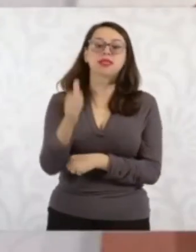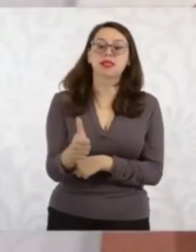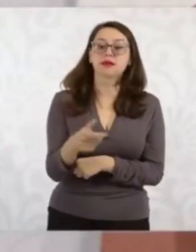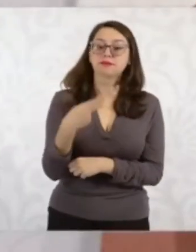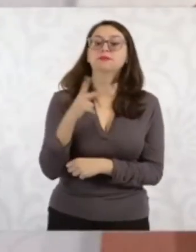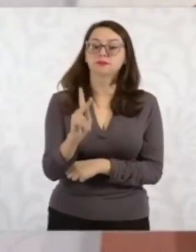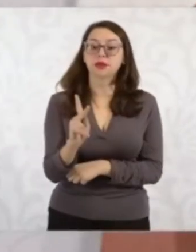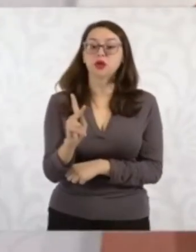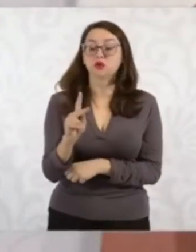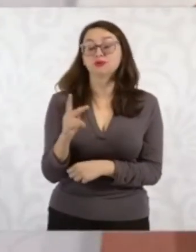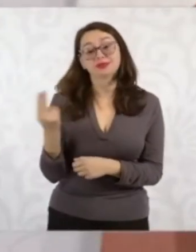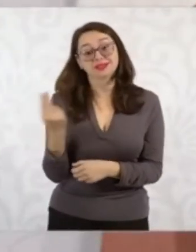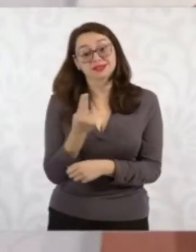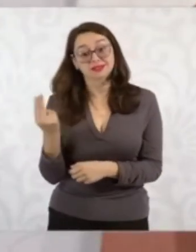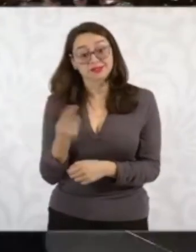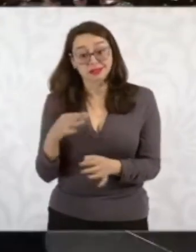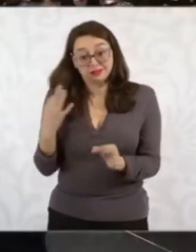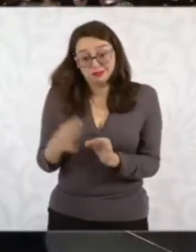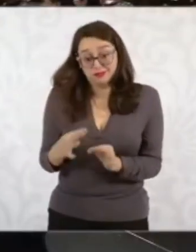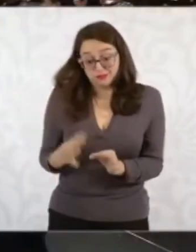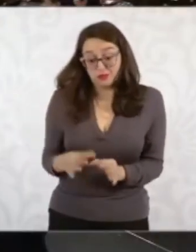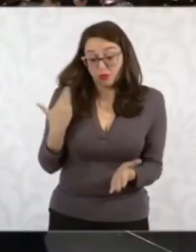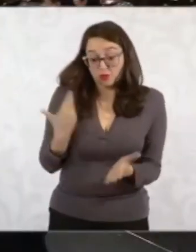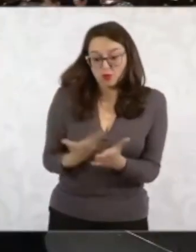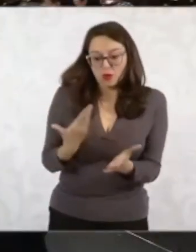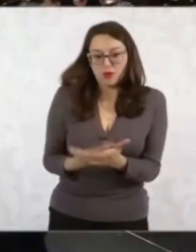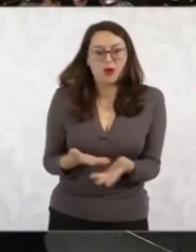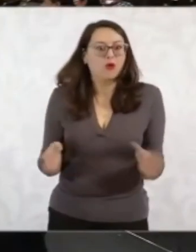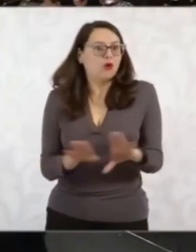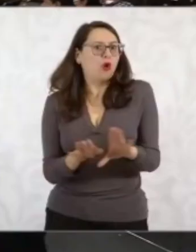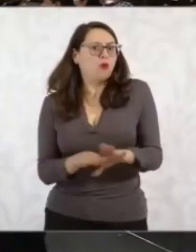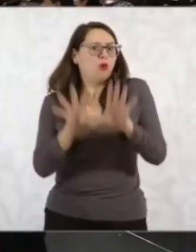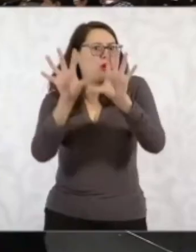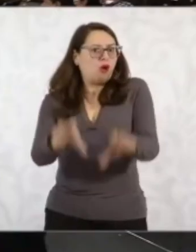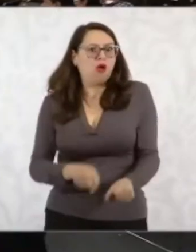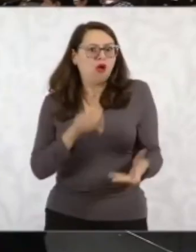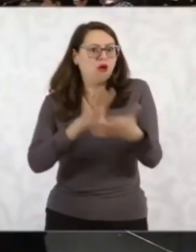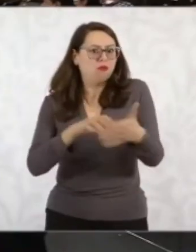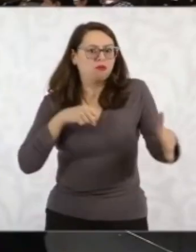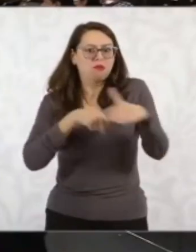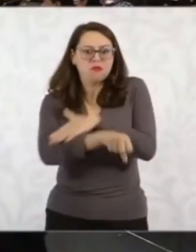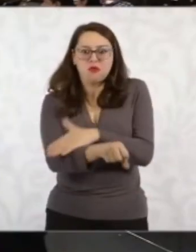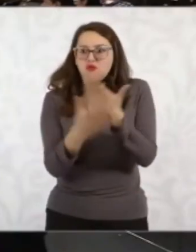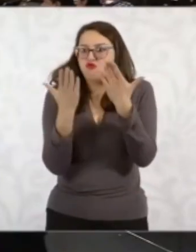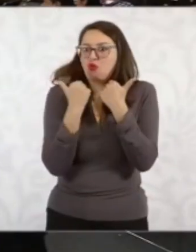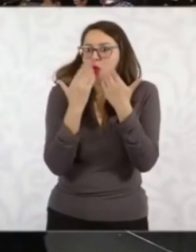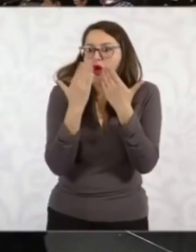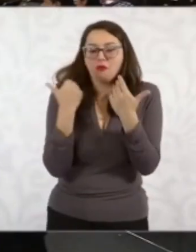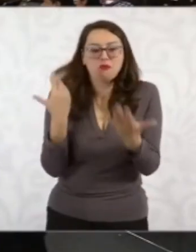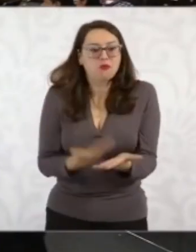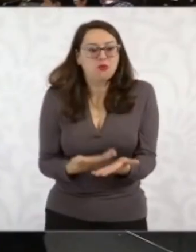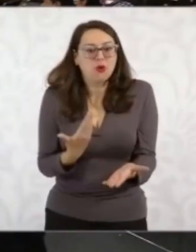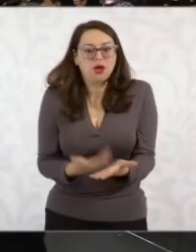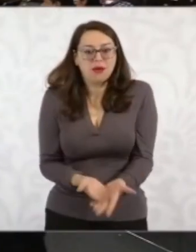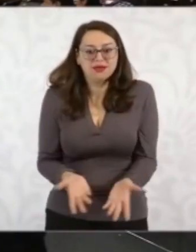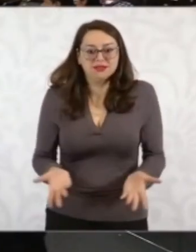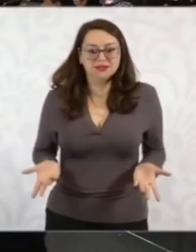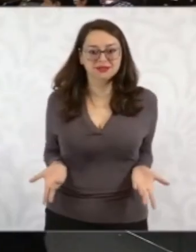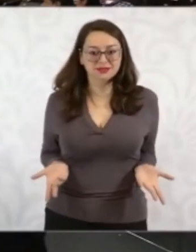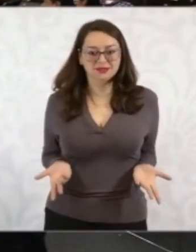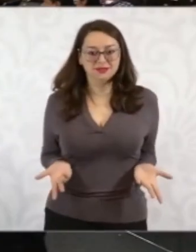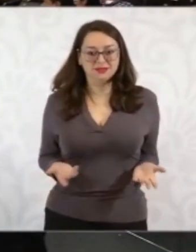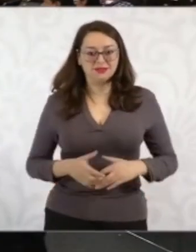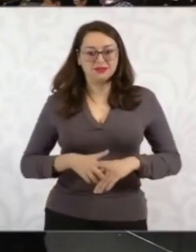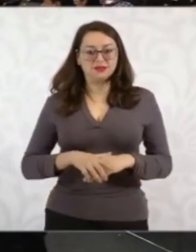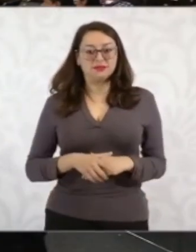haber pruebas. De otra manera, pues ¿cómo va a actuar una fiscalía? Por cierto, aprovecho para decir, no